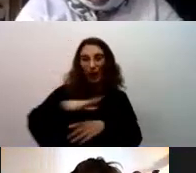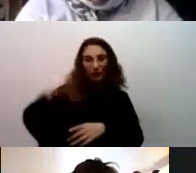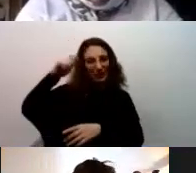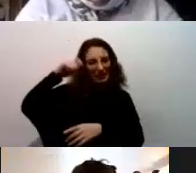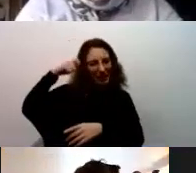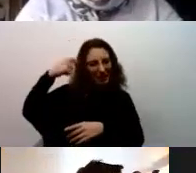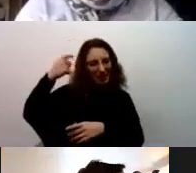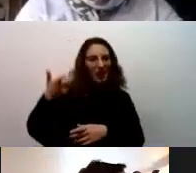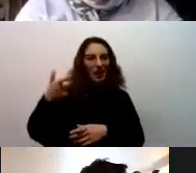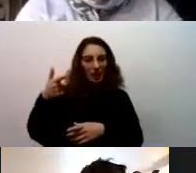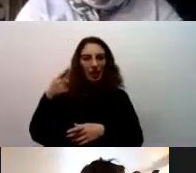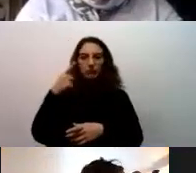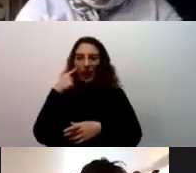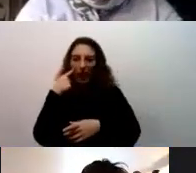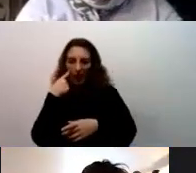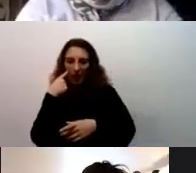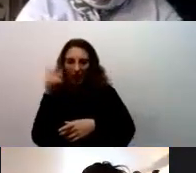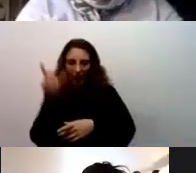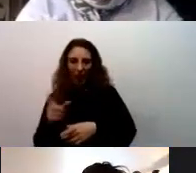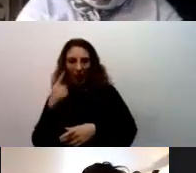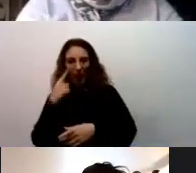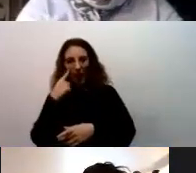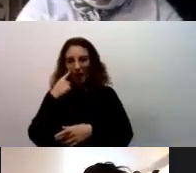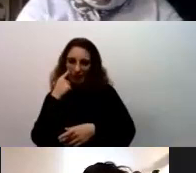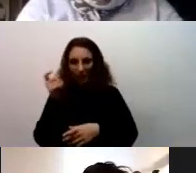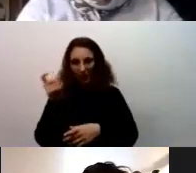al intendente municipal